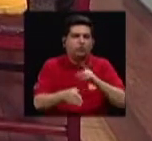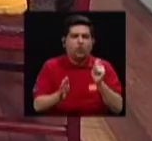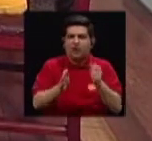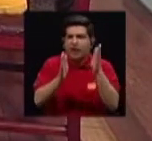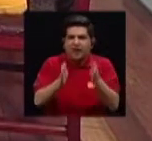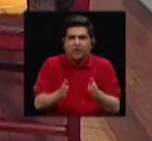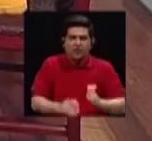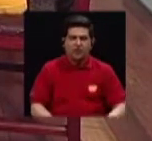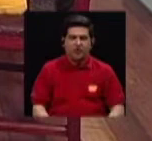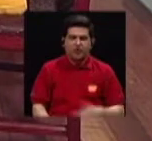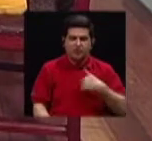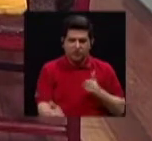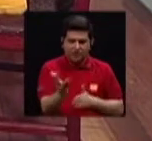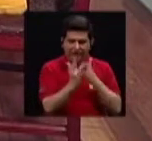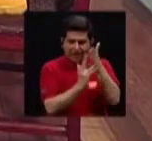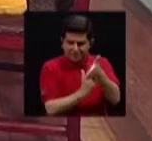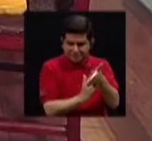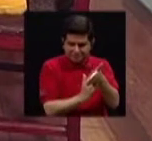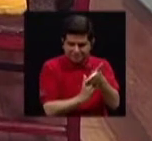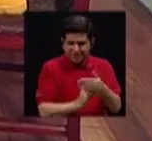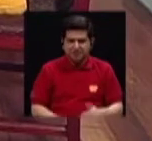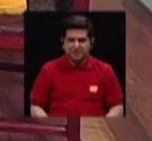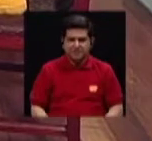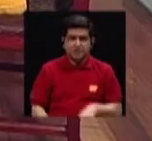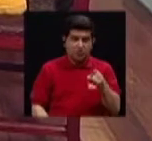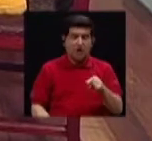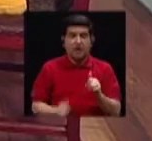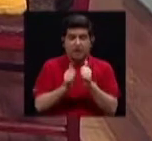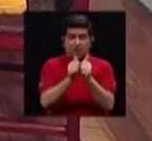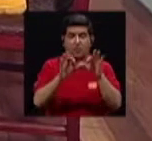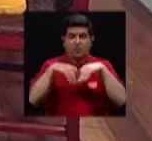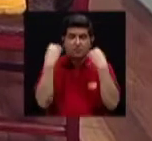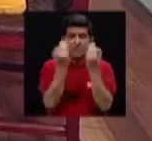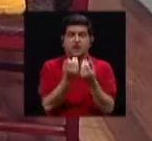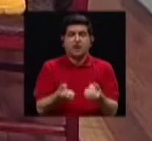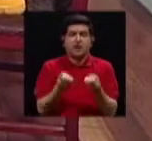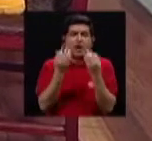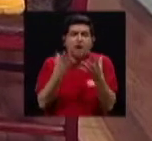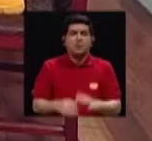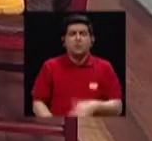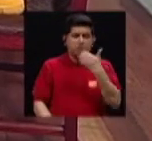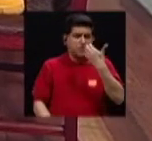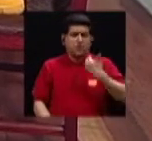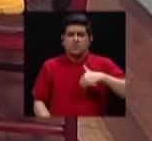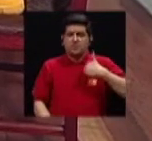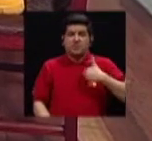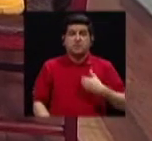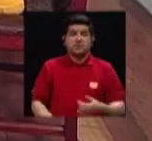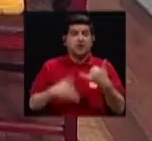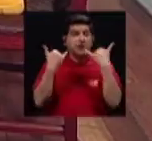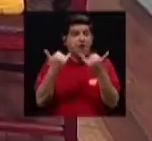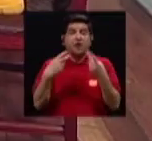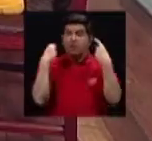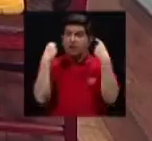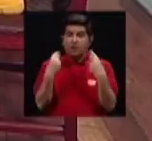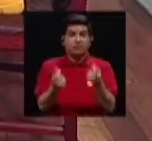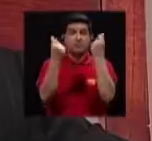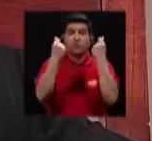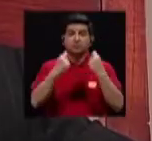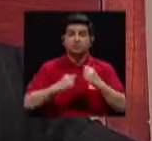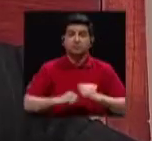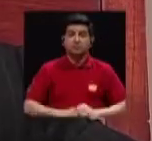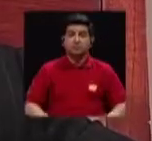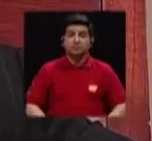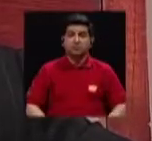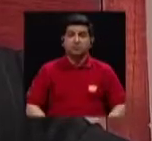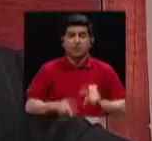tenga acceso cuando estaba con su familia a tantos privilegios, y que de un pronto a otro resulta que